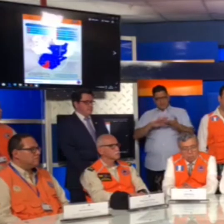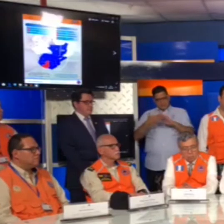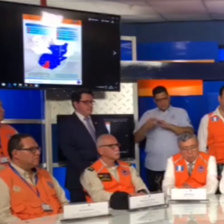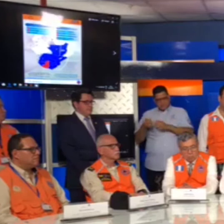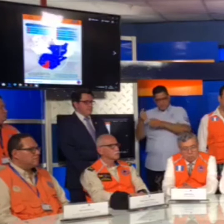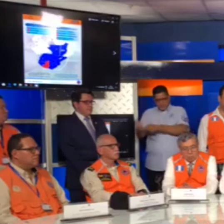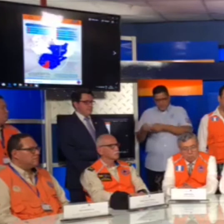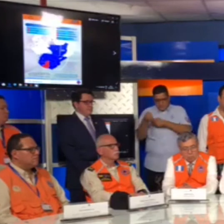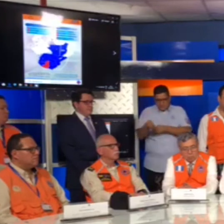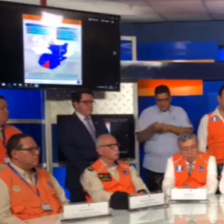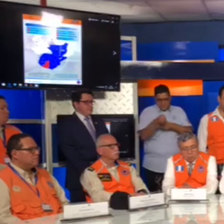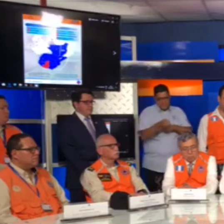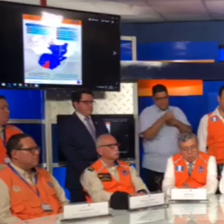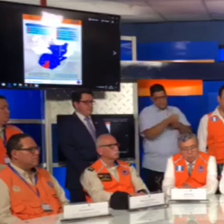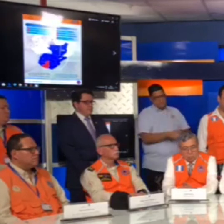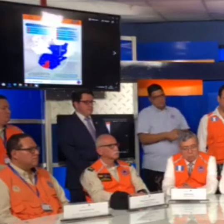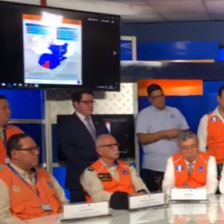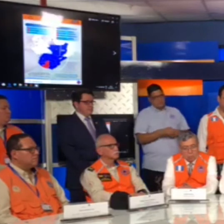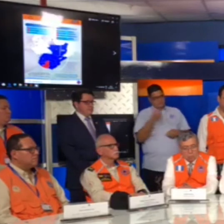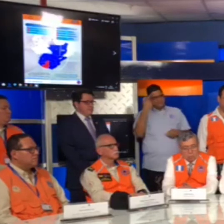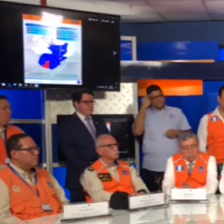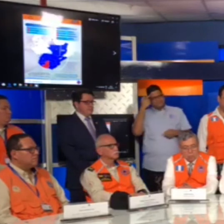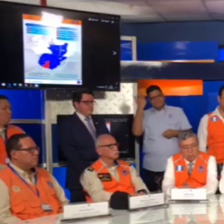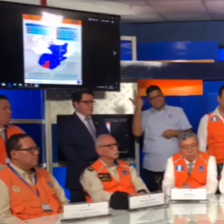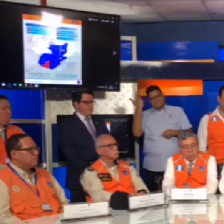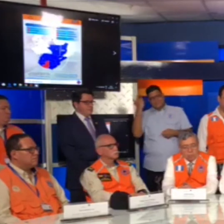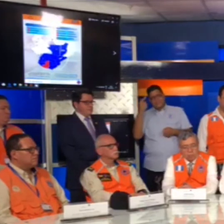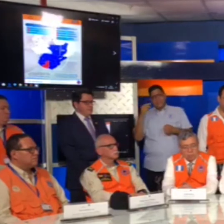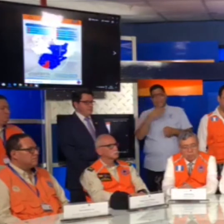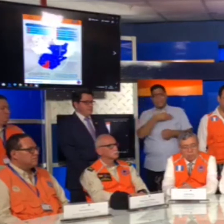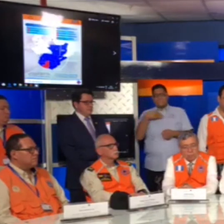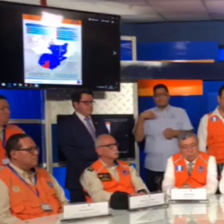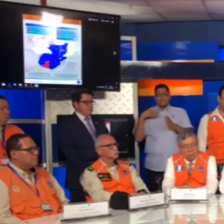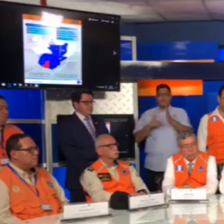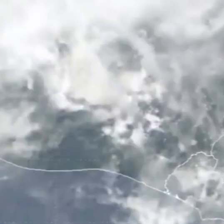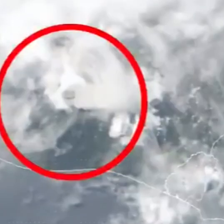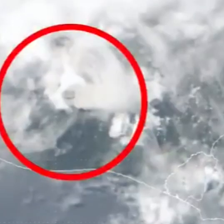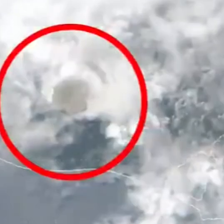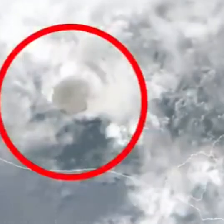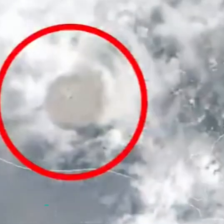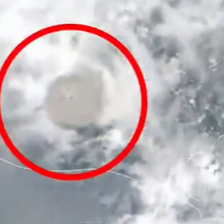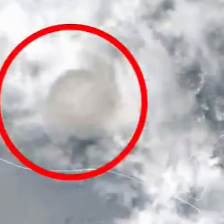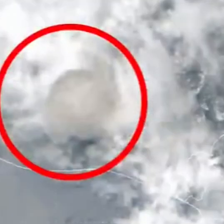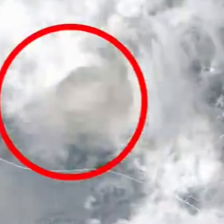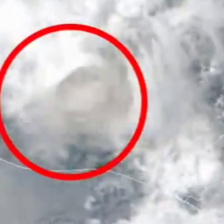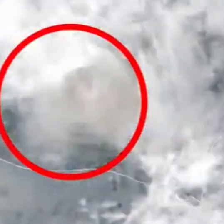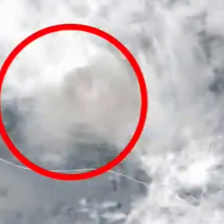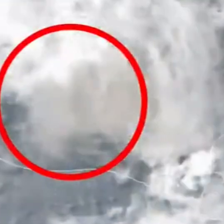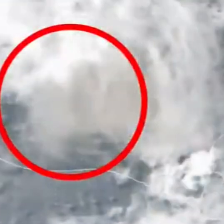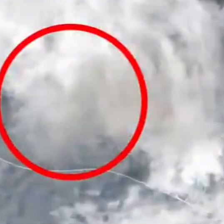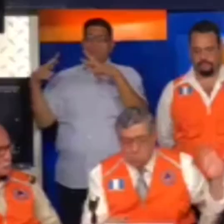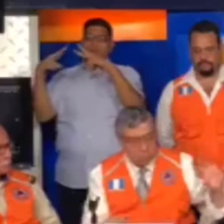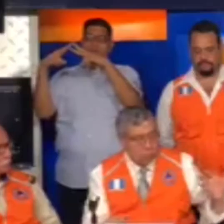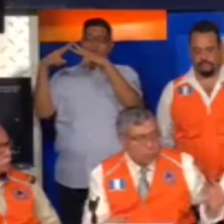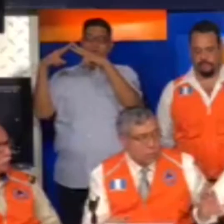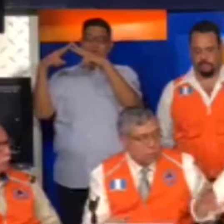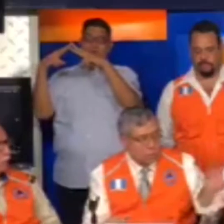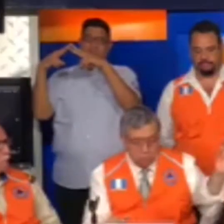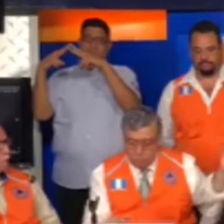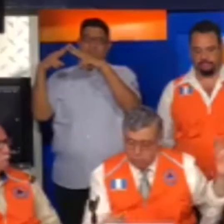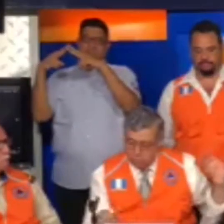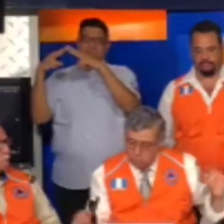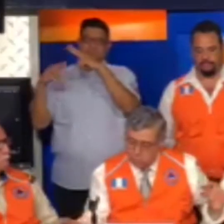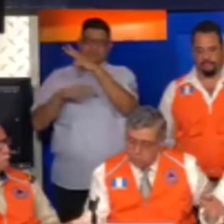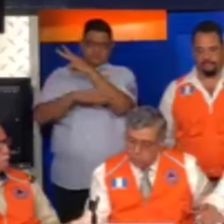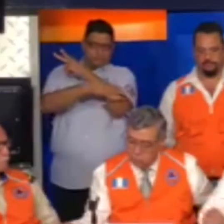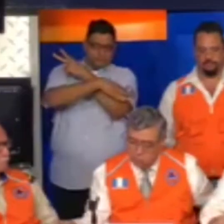emergencia, poder ayudar al sector agricultor, fundamentalmente a los más necesitados. Y estamos hablando del Rodeo, los Lotes,